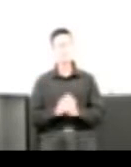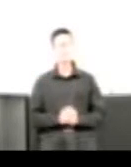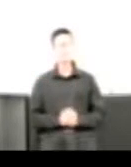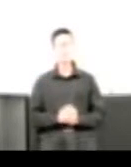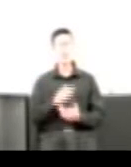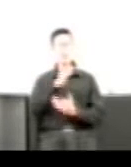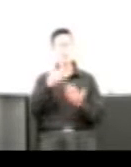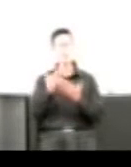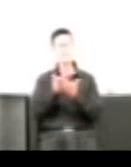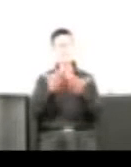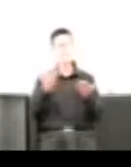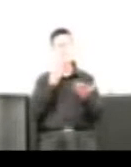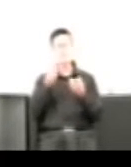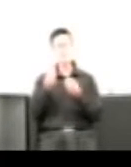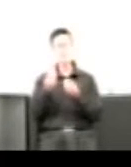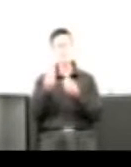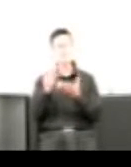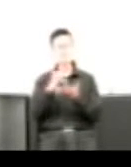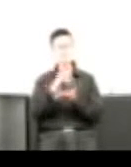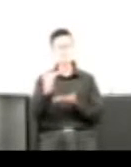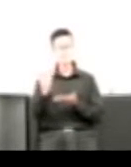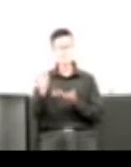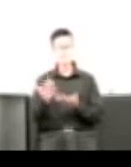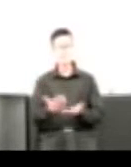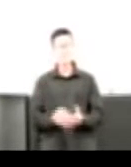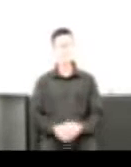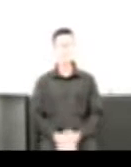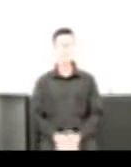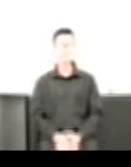todas y todos ustedes, muchas gracias por acompañarnos.